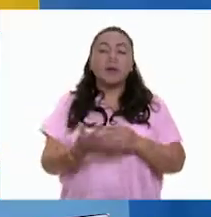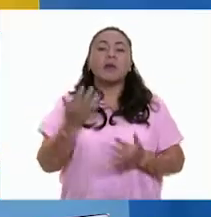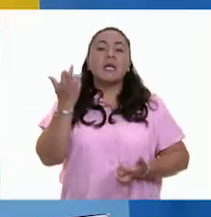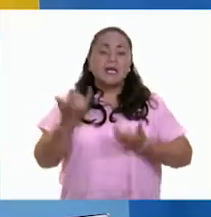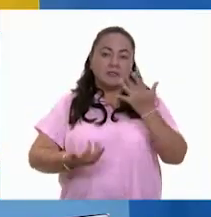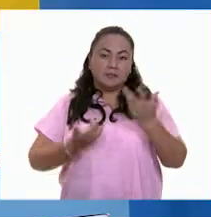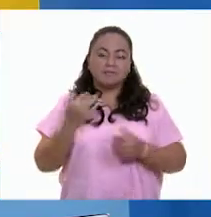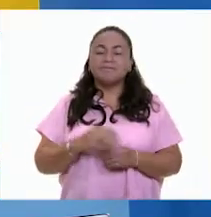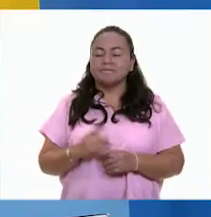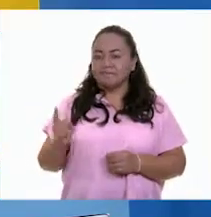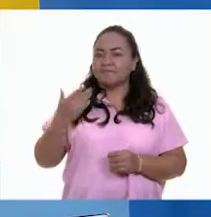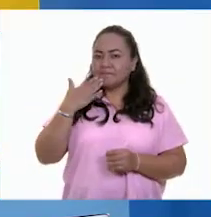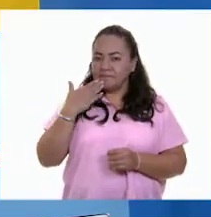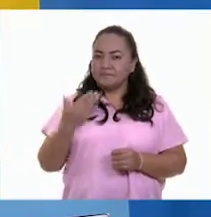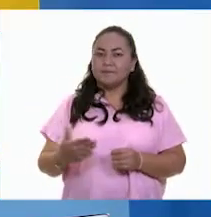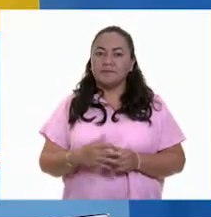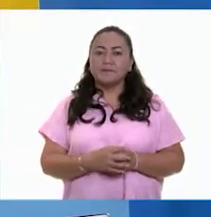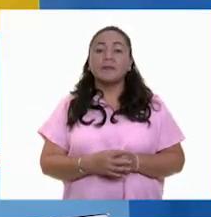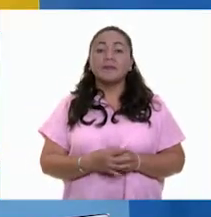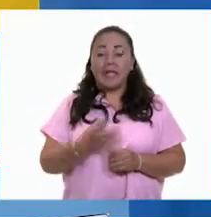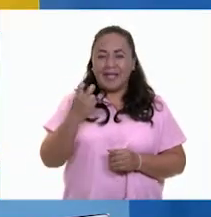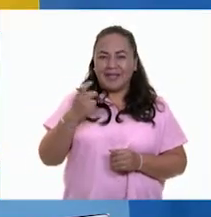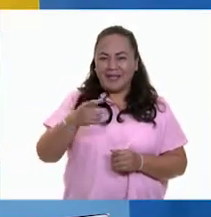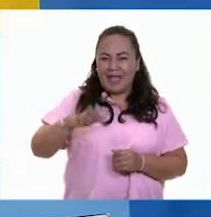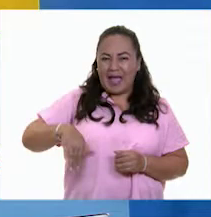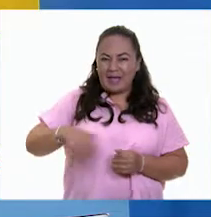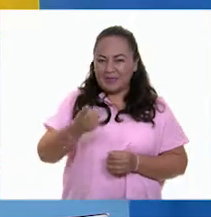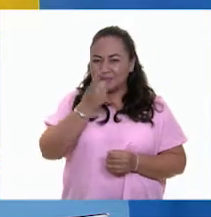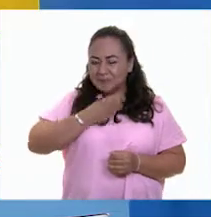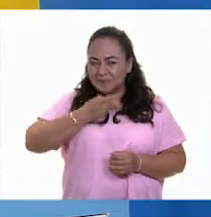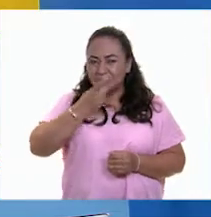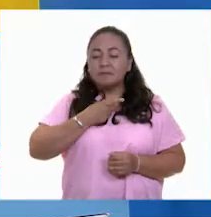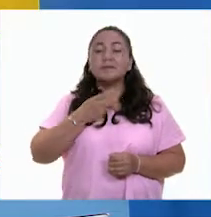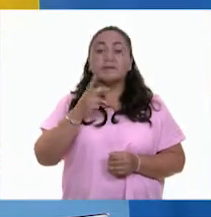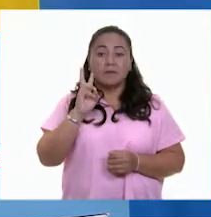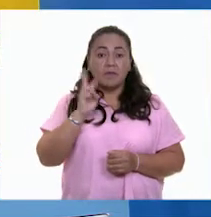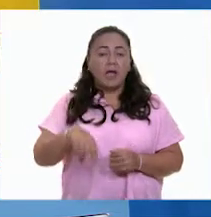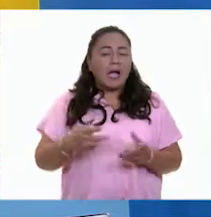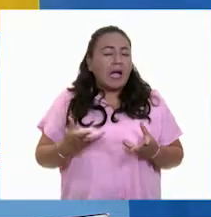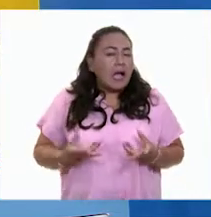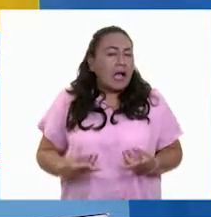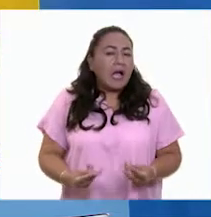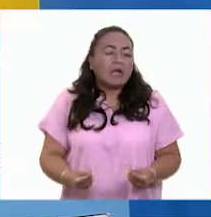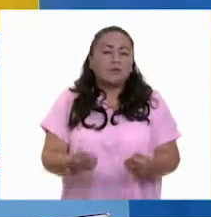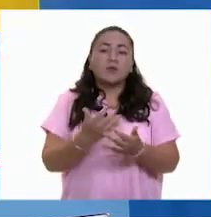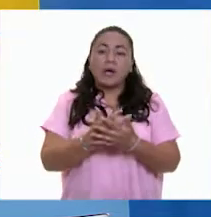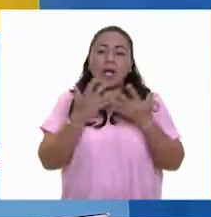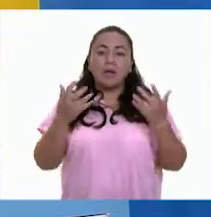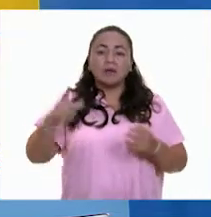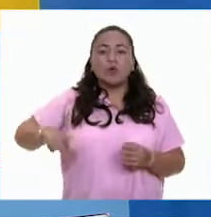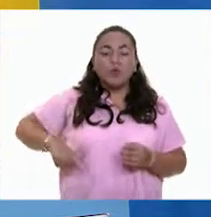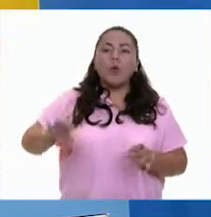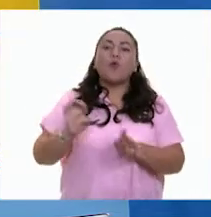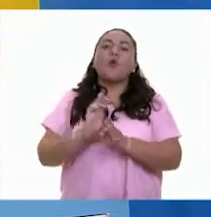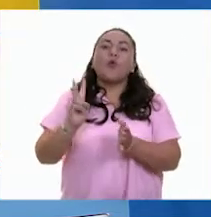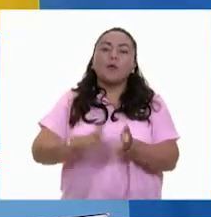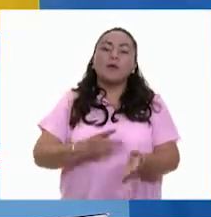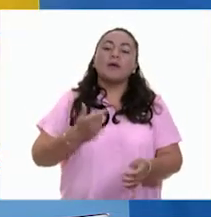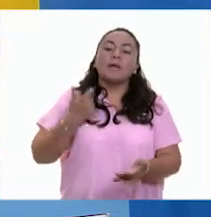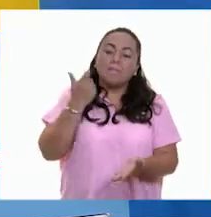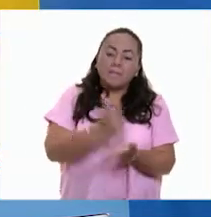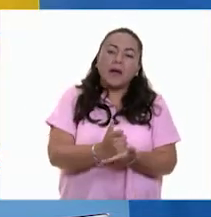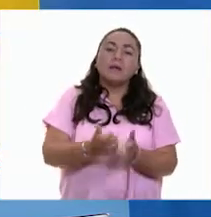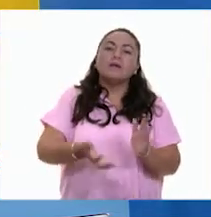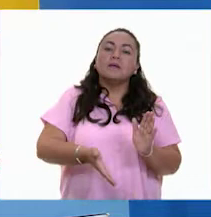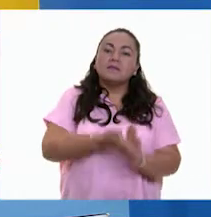correcto. Estas opciones que nos diste implica un gran gasto para los gobiernos reparar los daños ocasionados